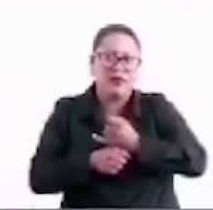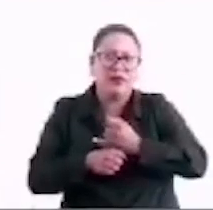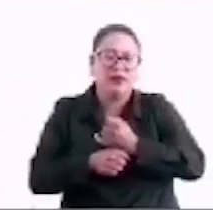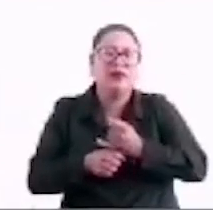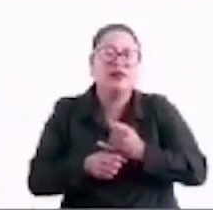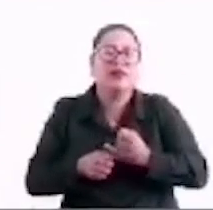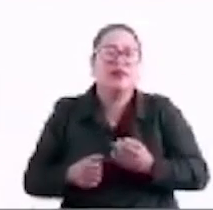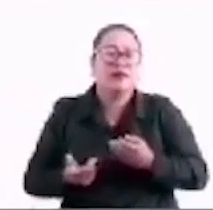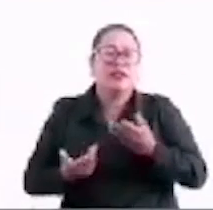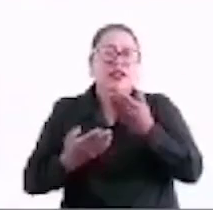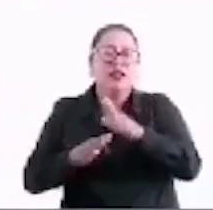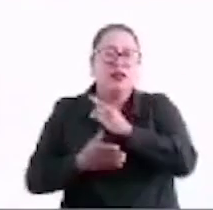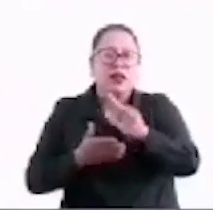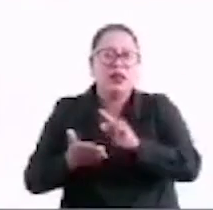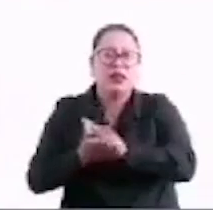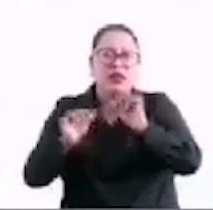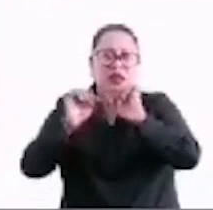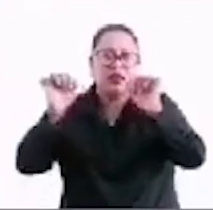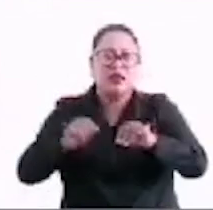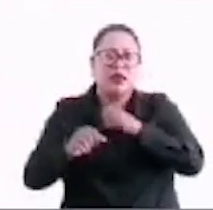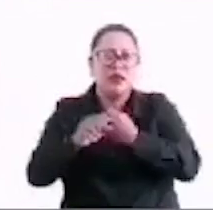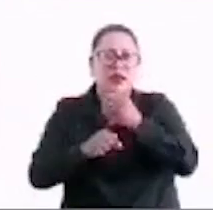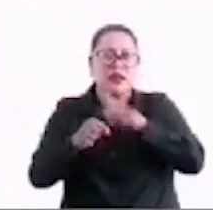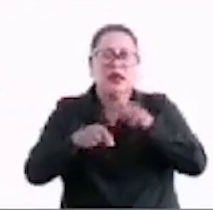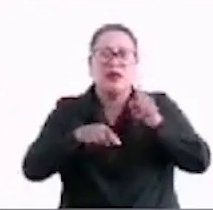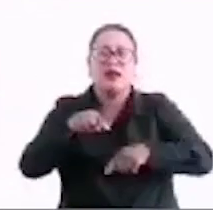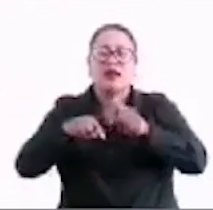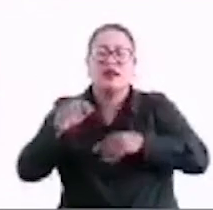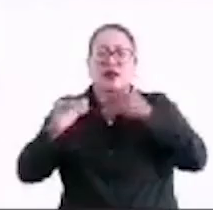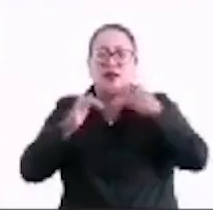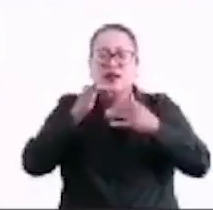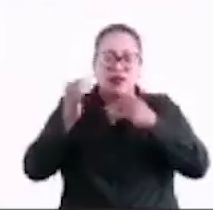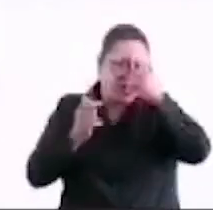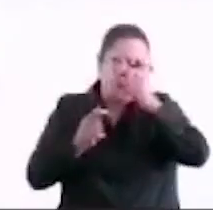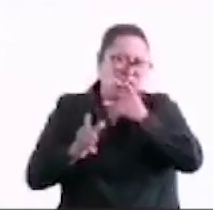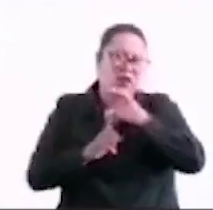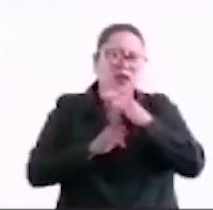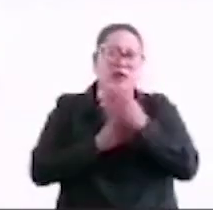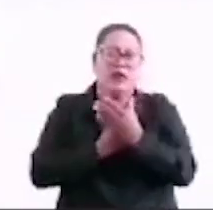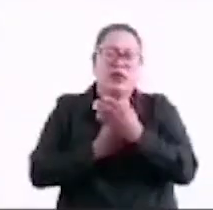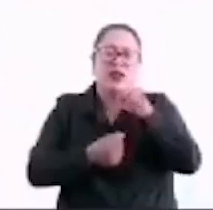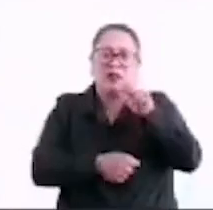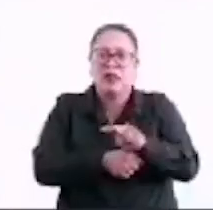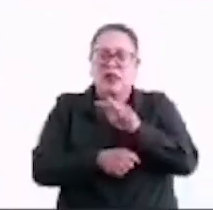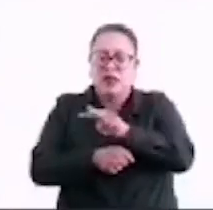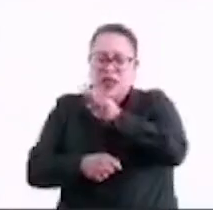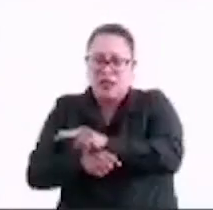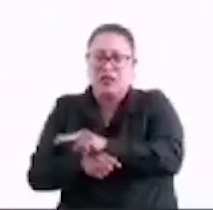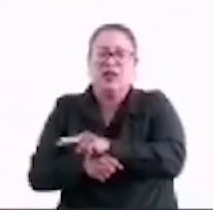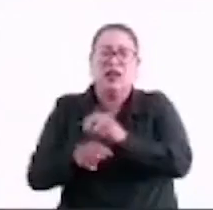no ha informado a los oaxaqueños el monto de la deuda con proveedores heredada por su antecesor Alejandro Murad